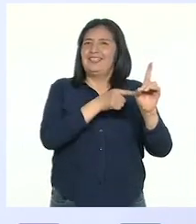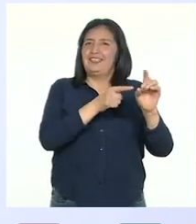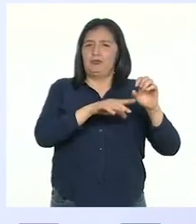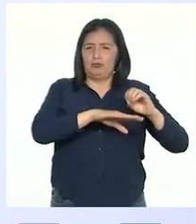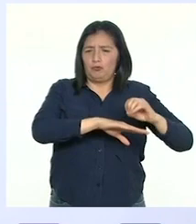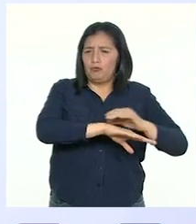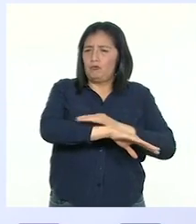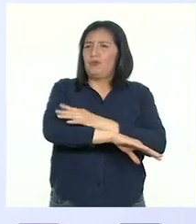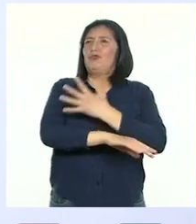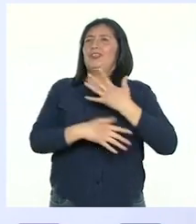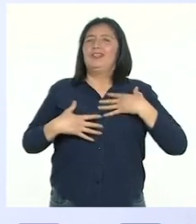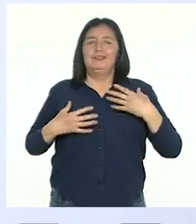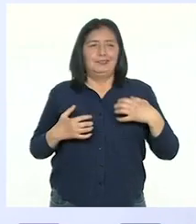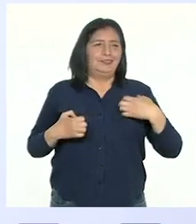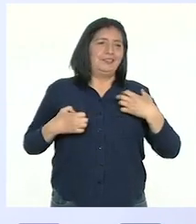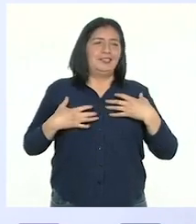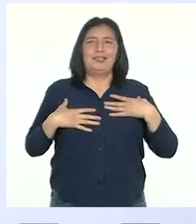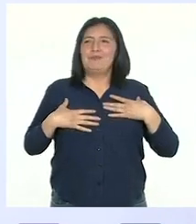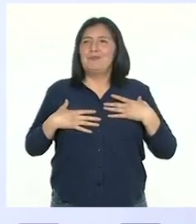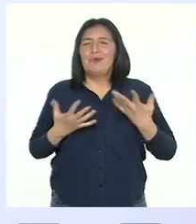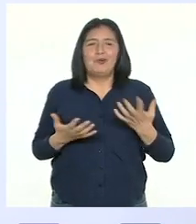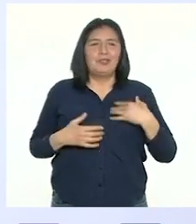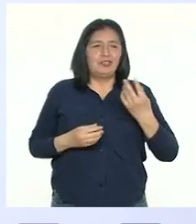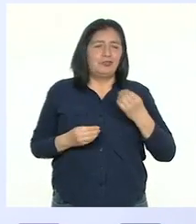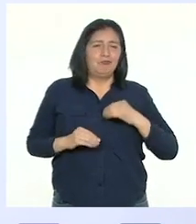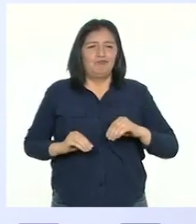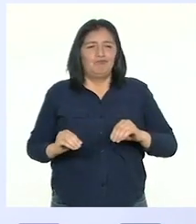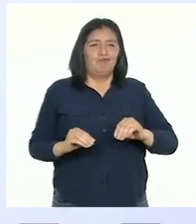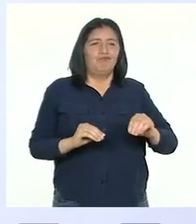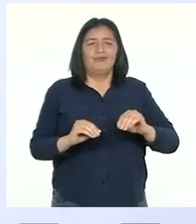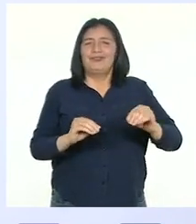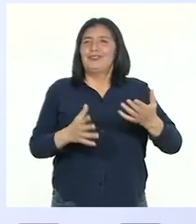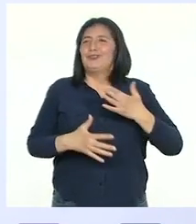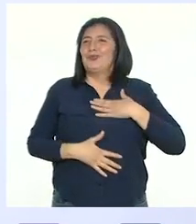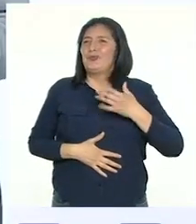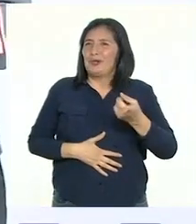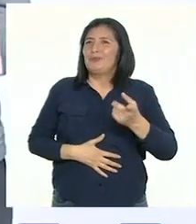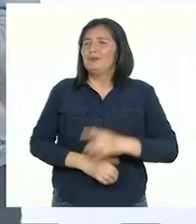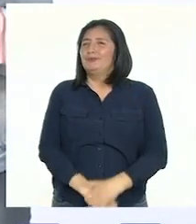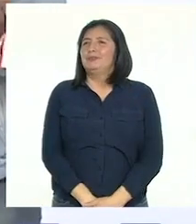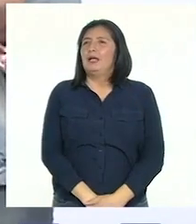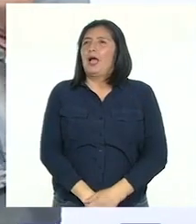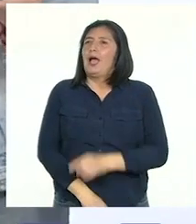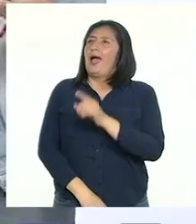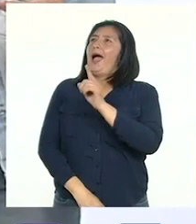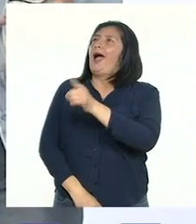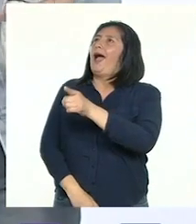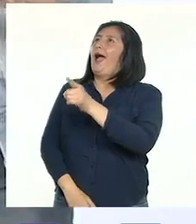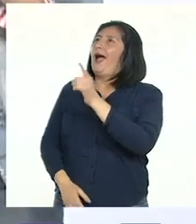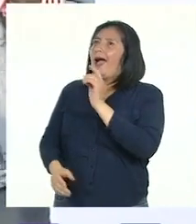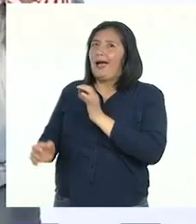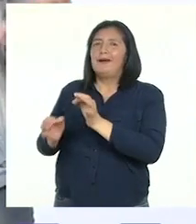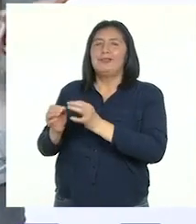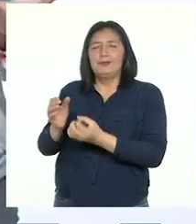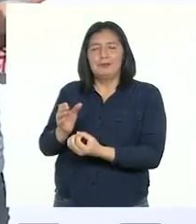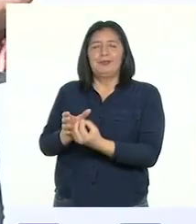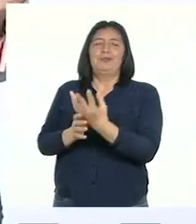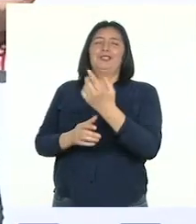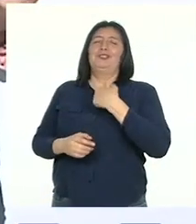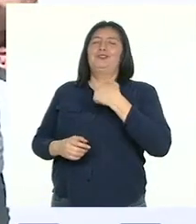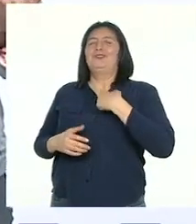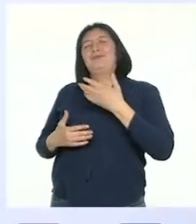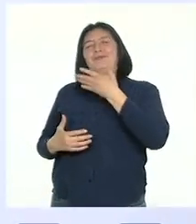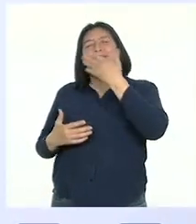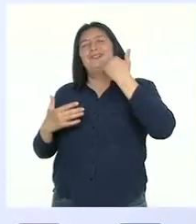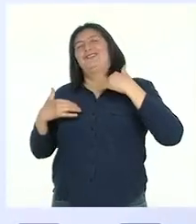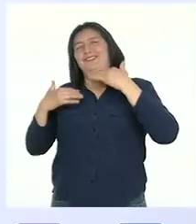influye mucho en nuestro estado de ánimo y en el funcionamiento óptimo de nuestro cuerpo. Eso explica que en primavera siempre estoy de mejor